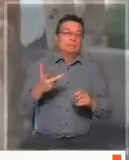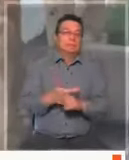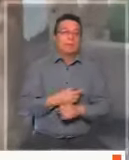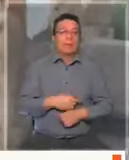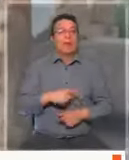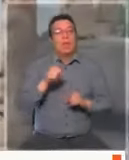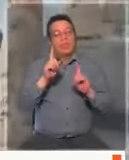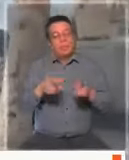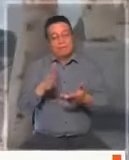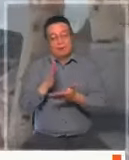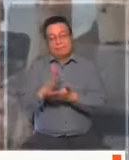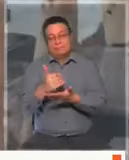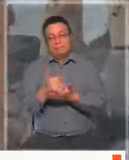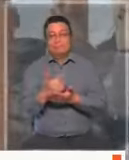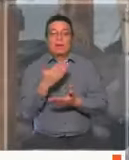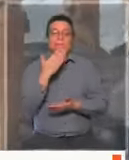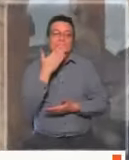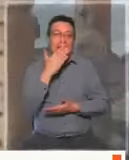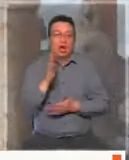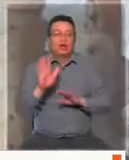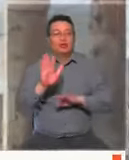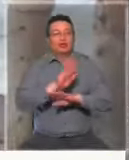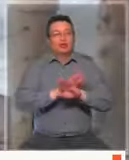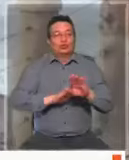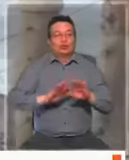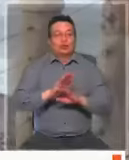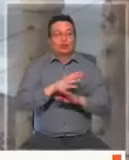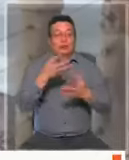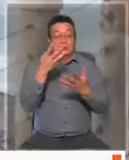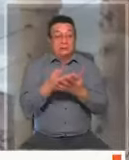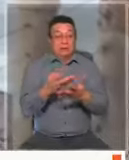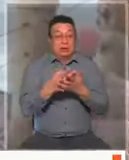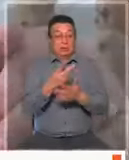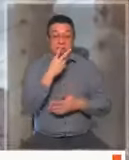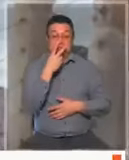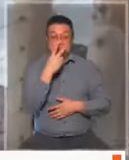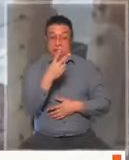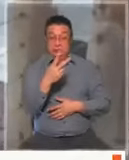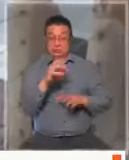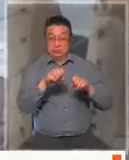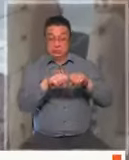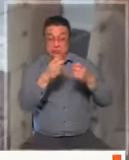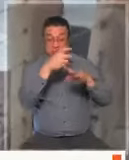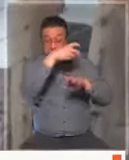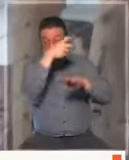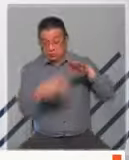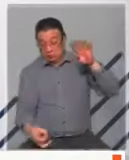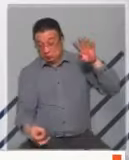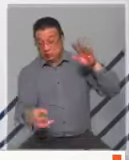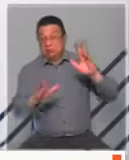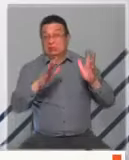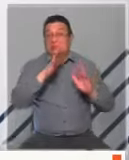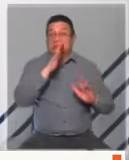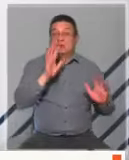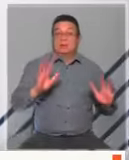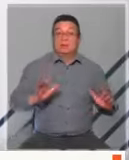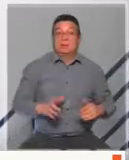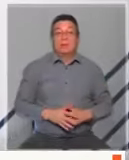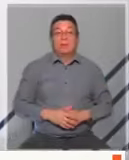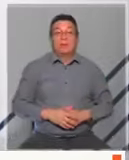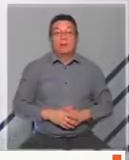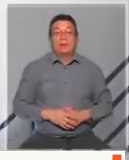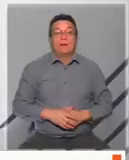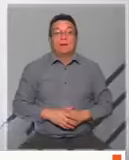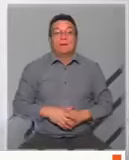tomar mejores medidas, sobre todo porque la malla se ve que rompió, cayó de una vez la persona. Con cuenta